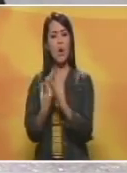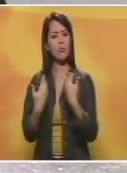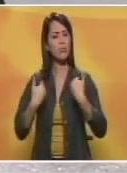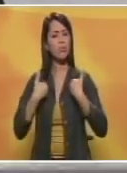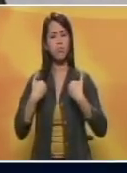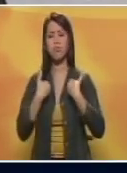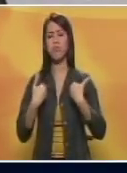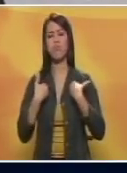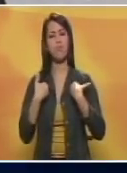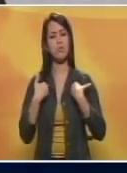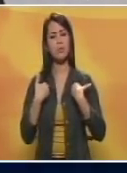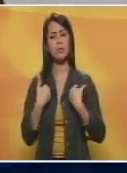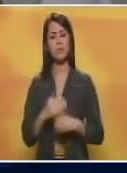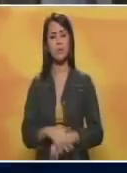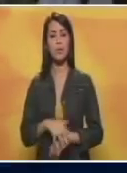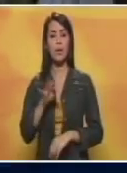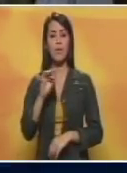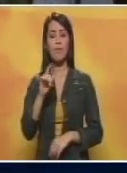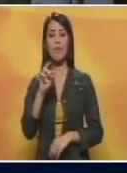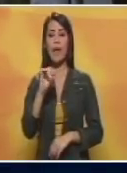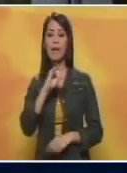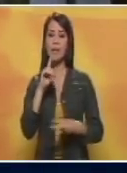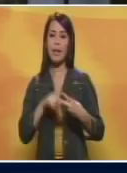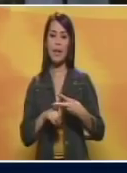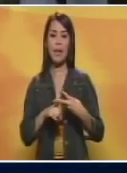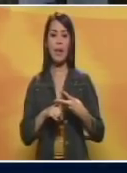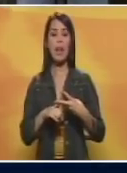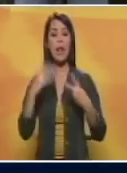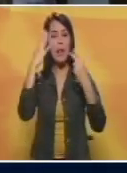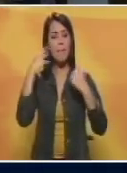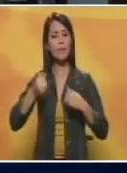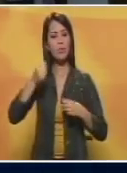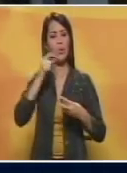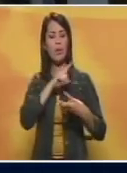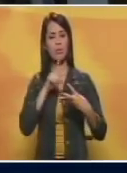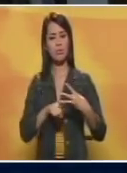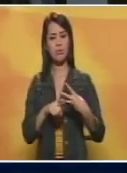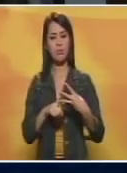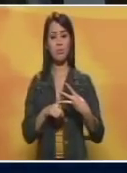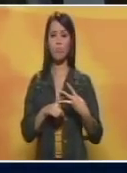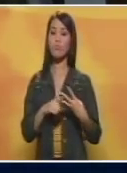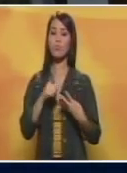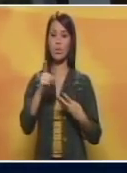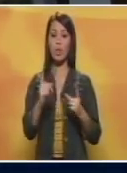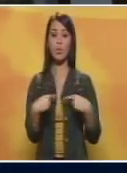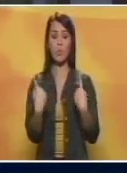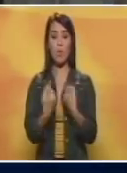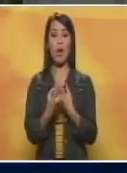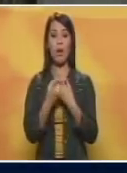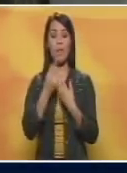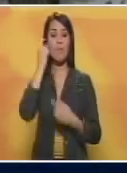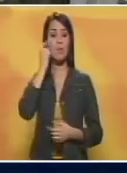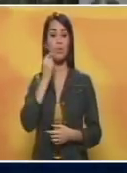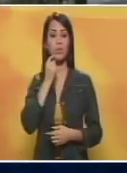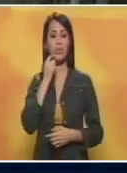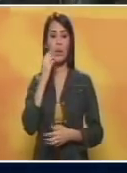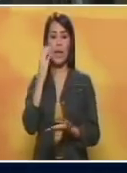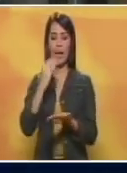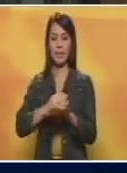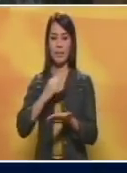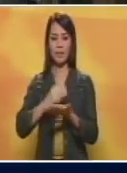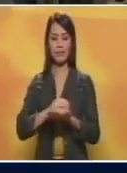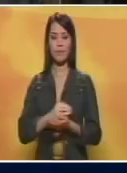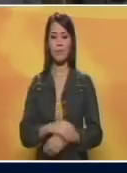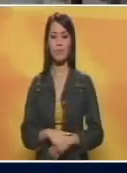han sido los frailes líderes en la pastora y buena parte de la avenida sucre de catia las